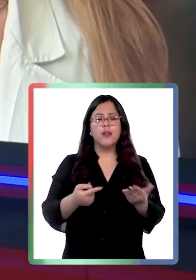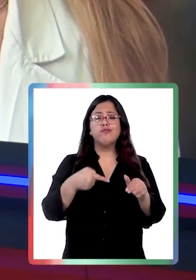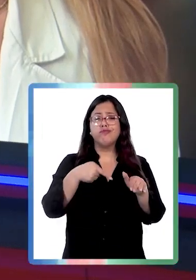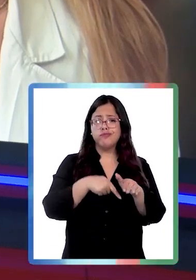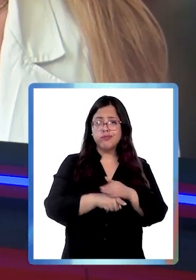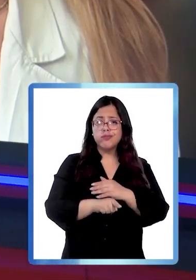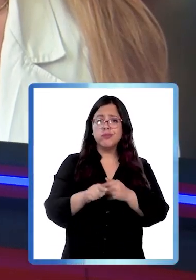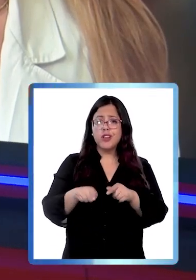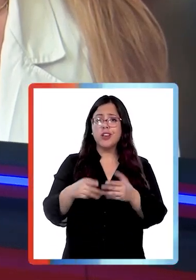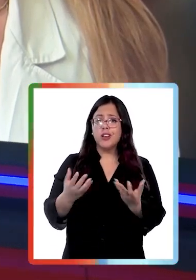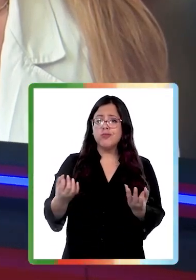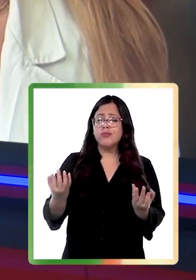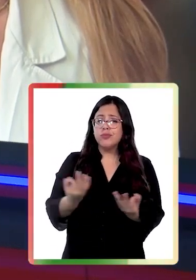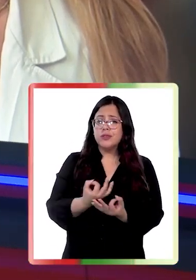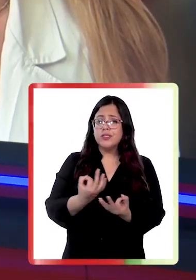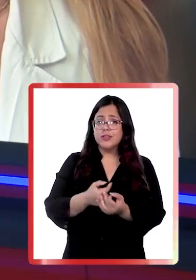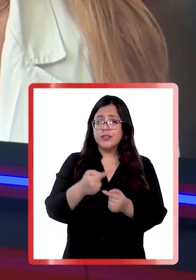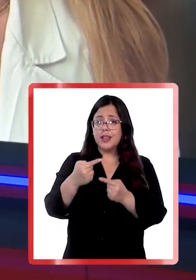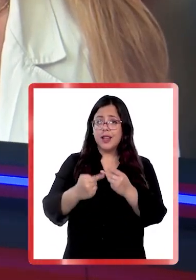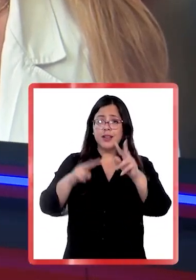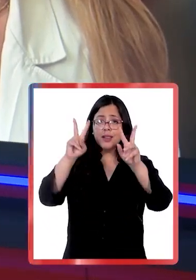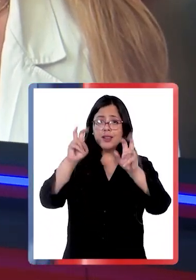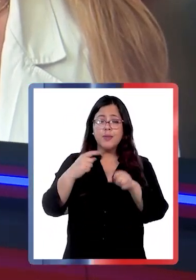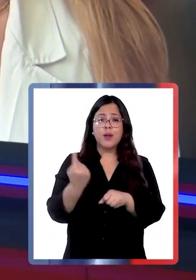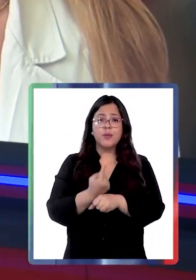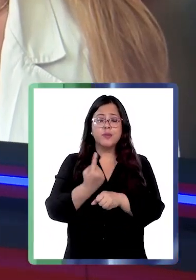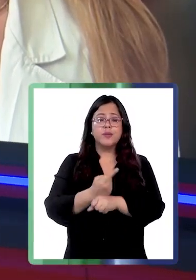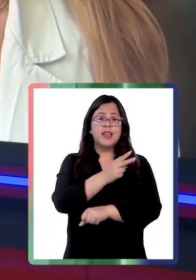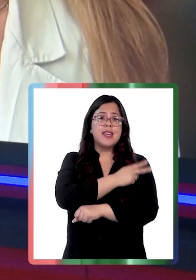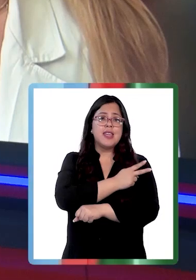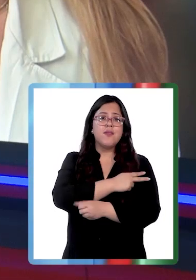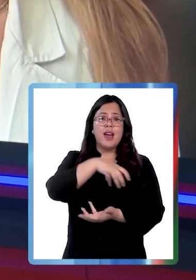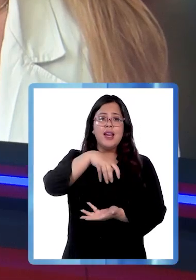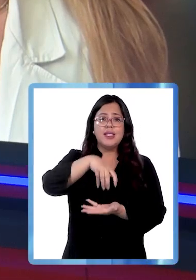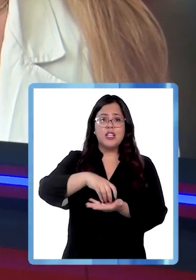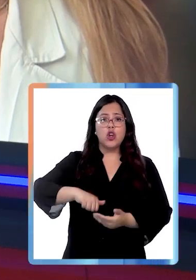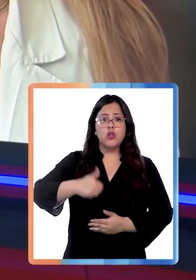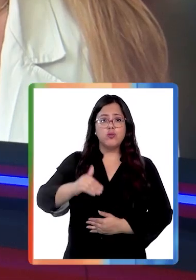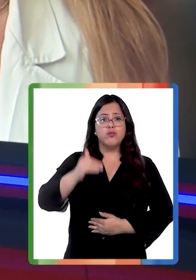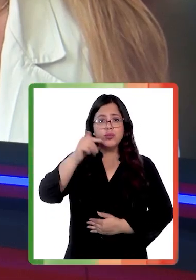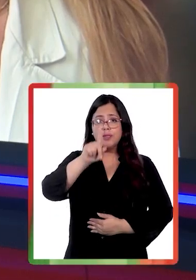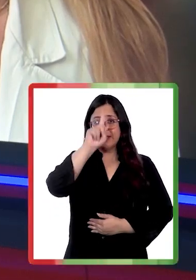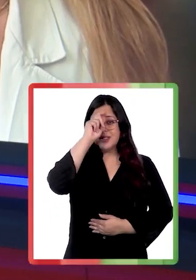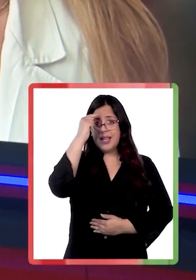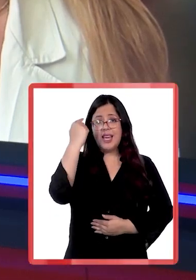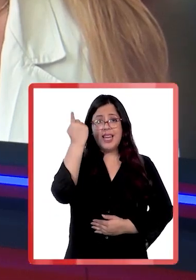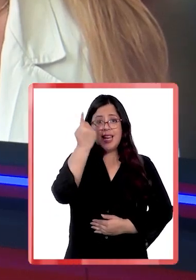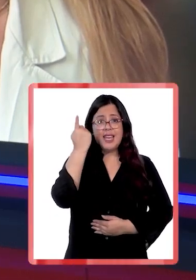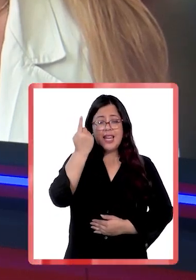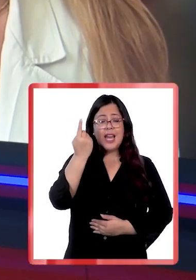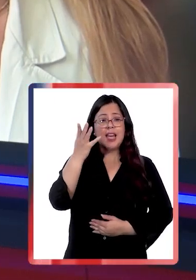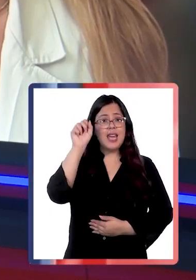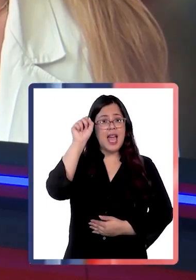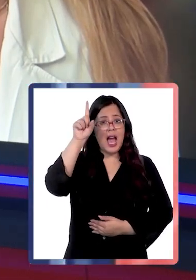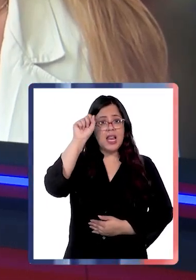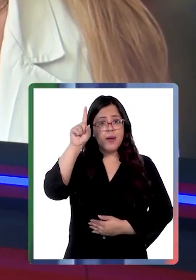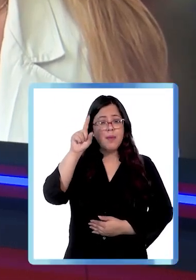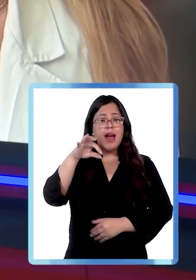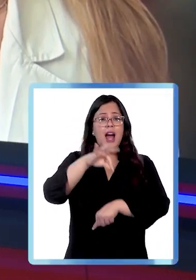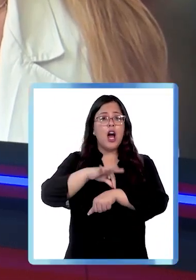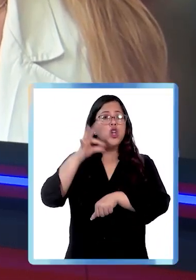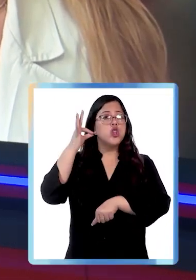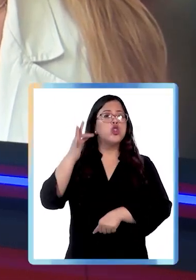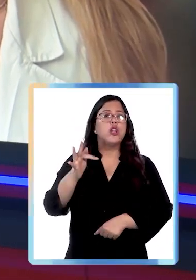que vamos a profundizar, pero para hablar en detalle respecto a estos temas hablamos con la jefa del Centro de Adolescencia de la Clínica Alemana, la